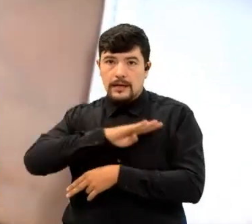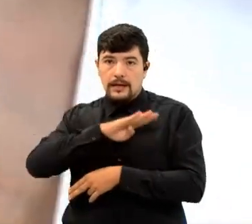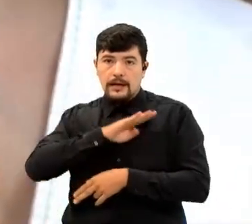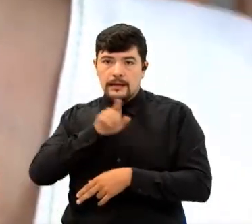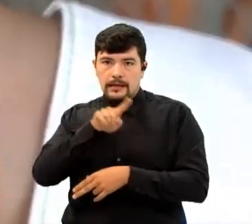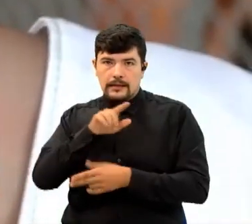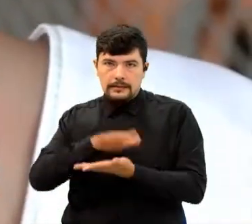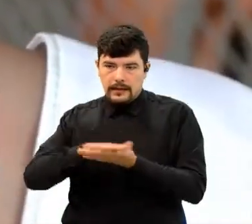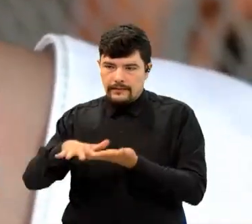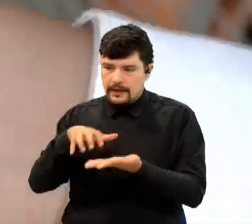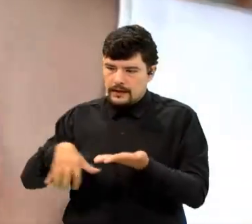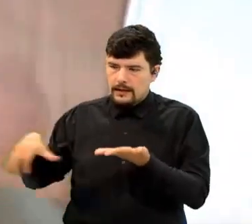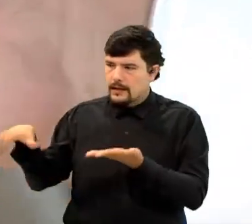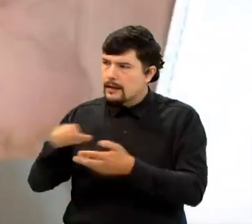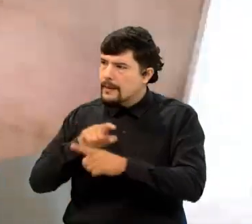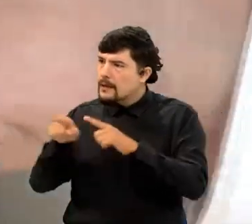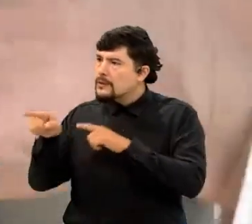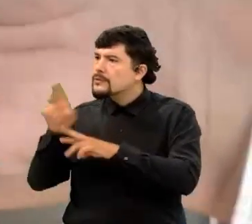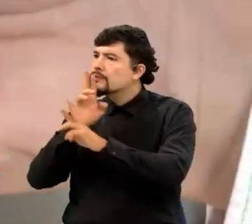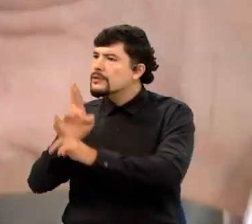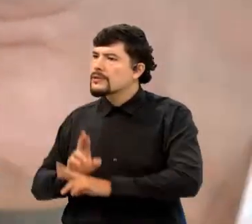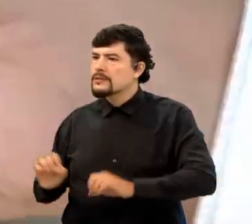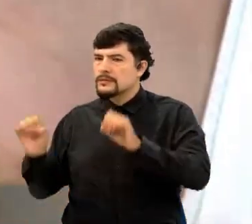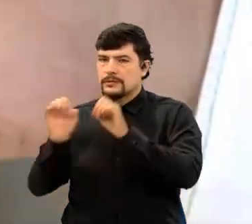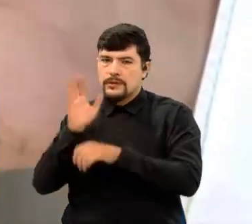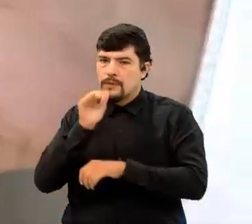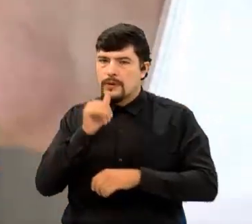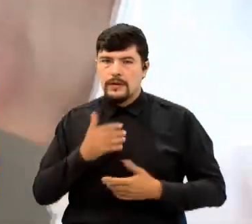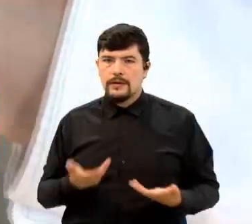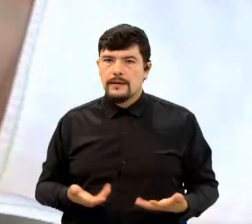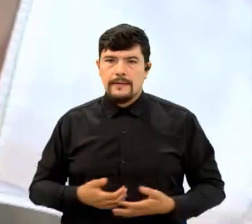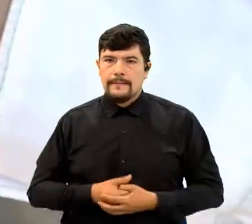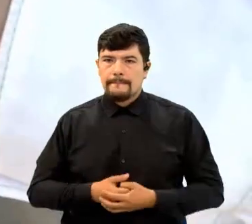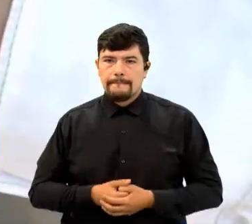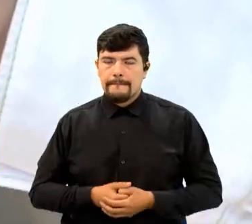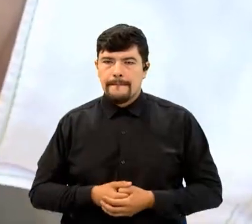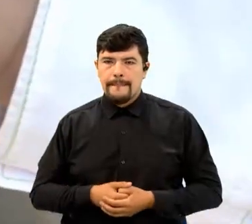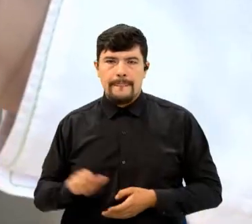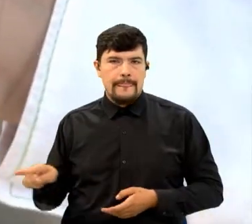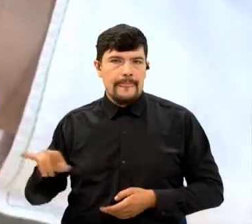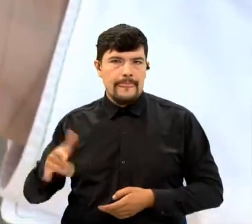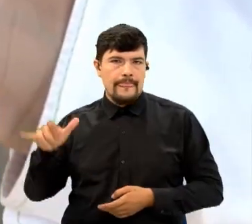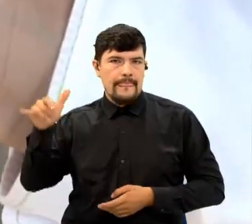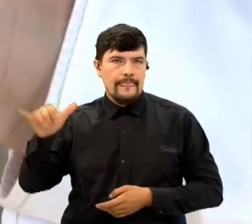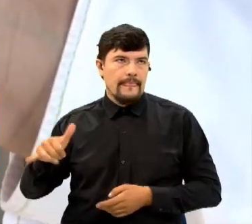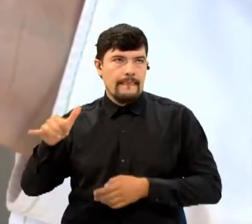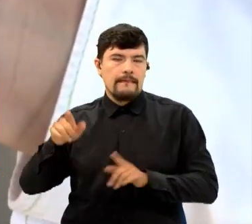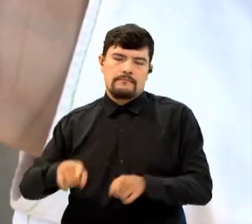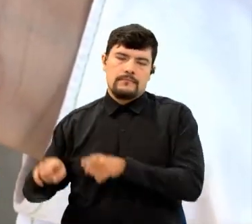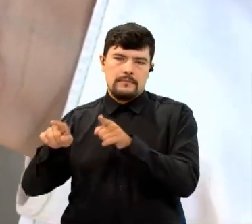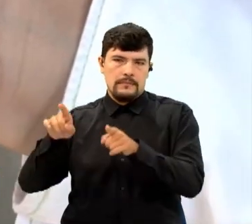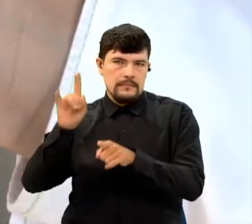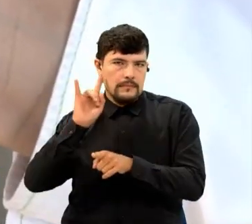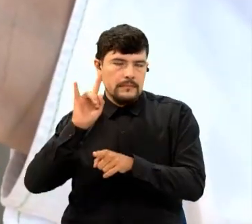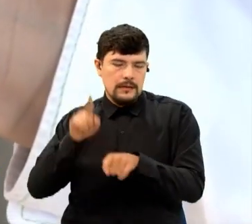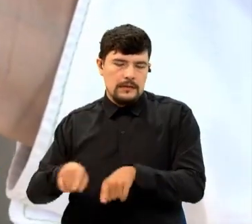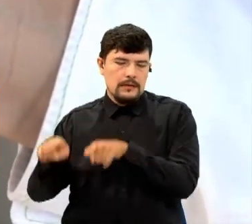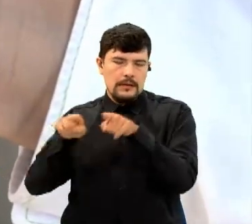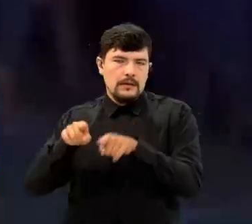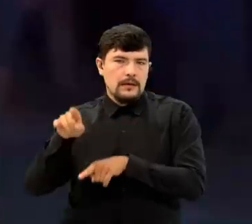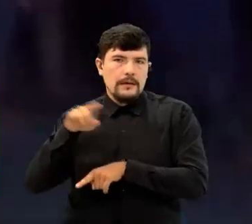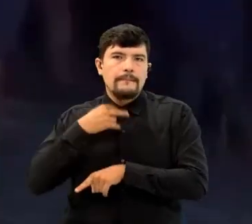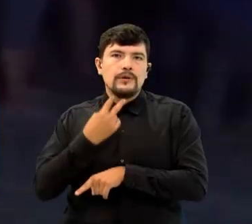Ariel Rivera, pero no fue posible una respuesta. Buzón de mensajes tendrá cobro a partir de este